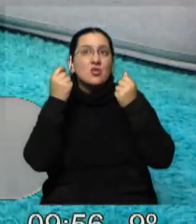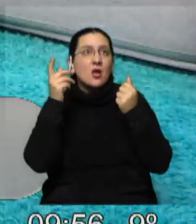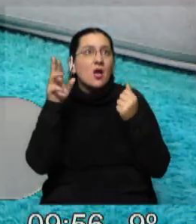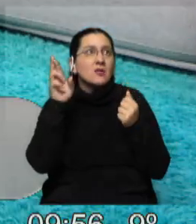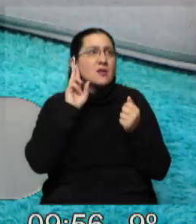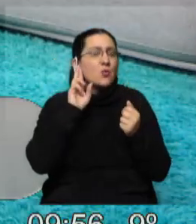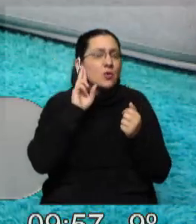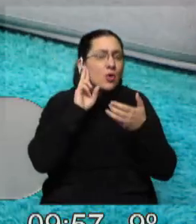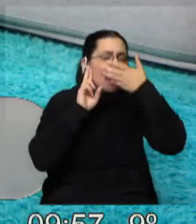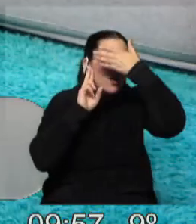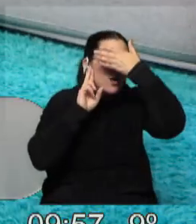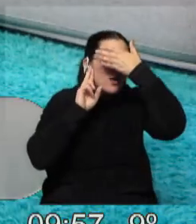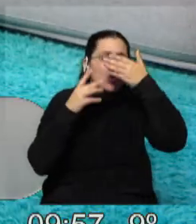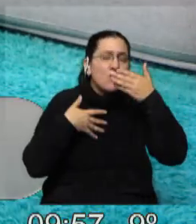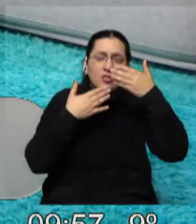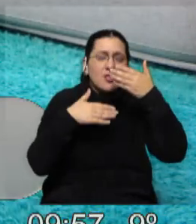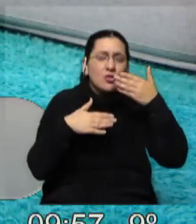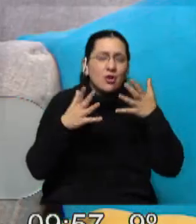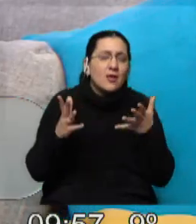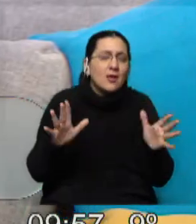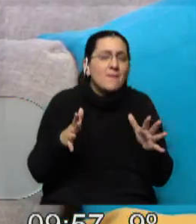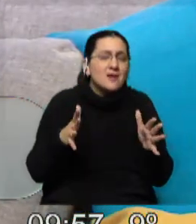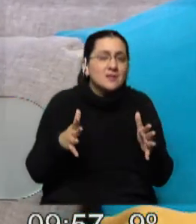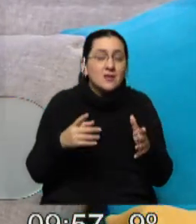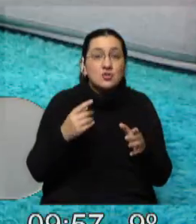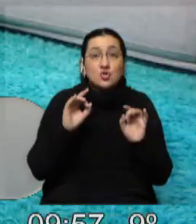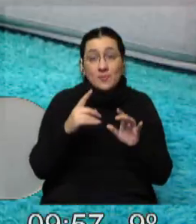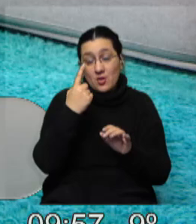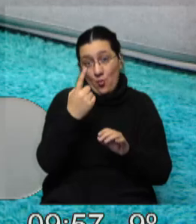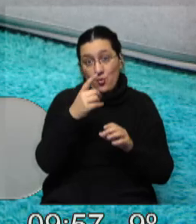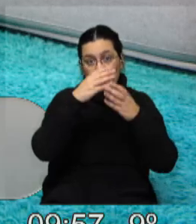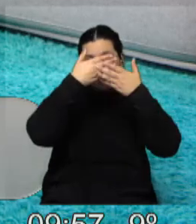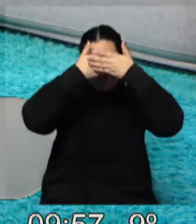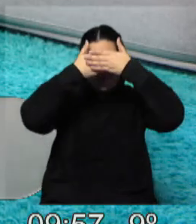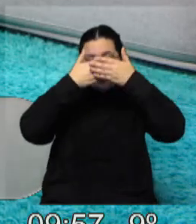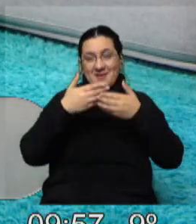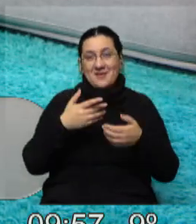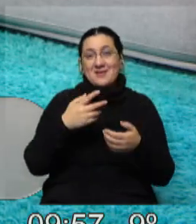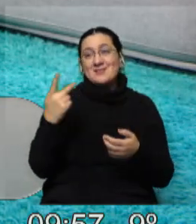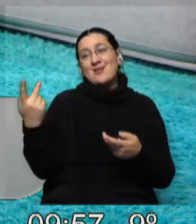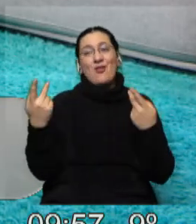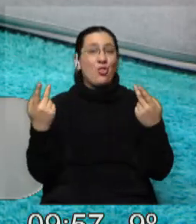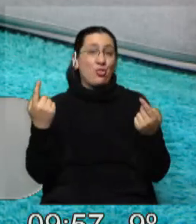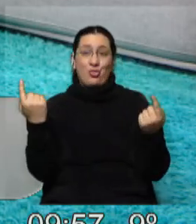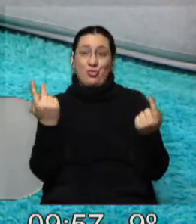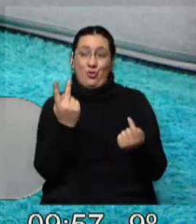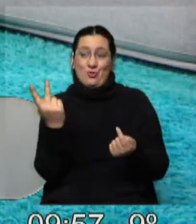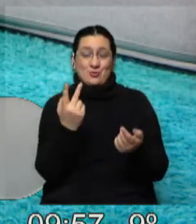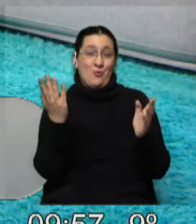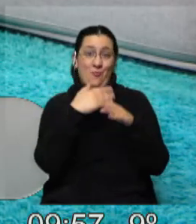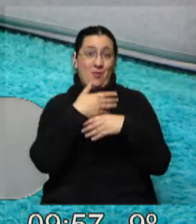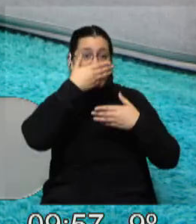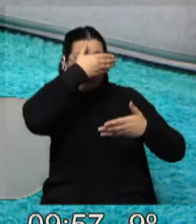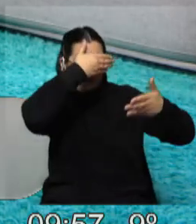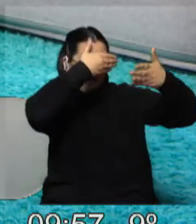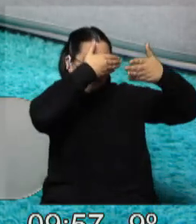va a hacer, si me toca, no me toca. Entonces genera... Ah, porque solo uno tiene que ponerse. Solo uno. Si no te encontrás, uno va a estar fallando. No, yo pensé